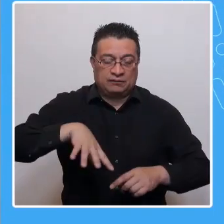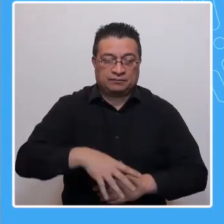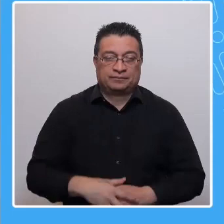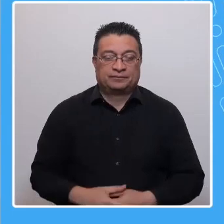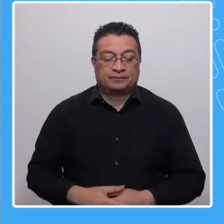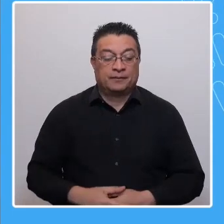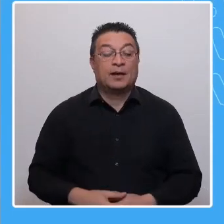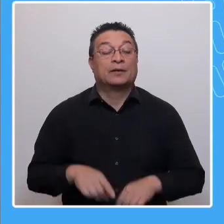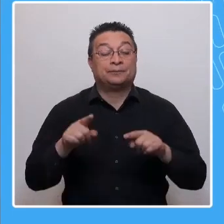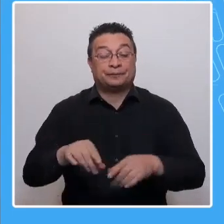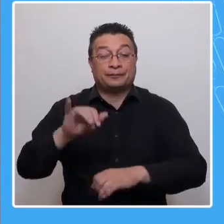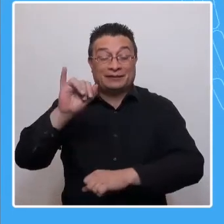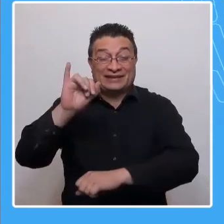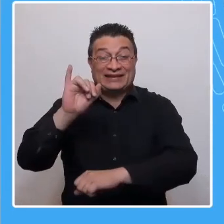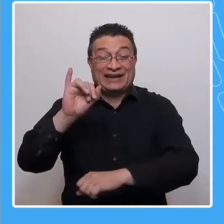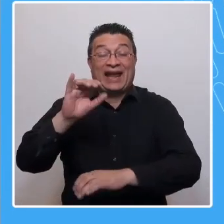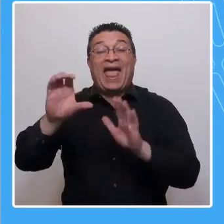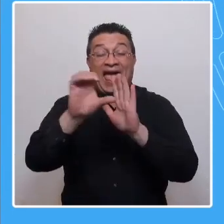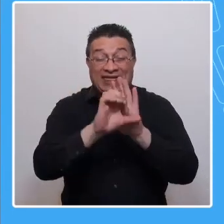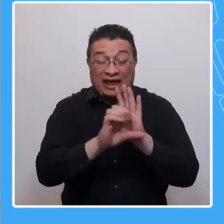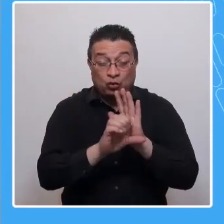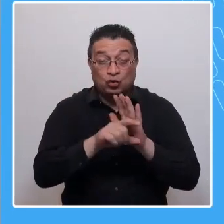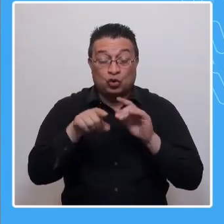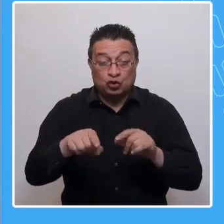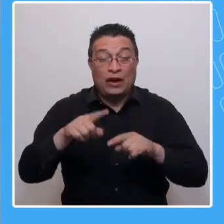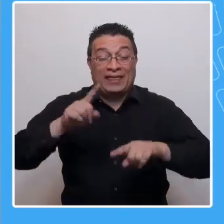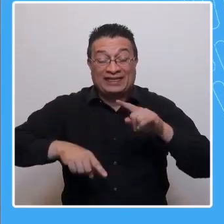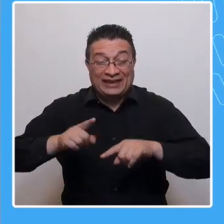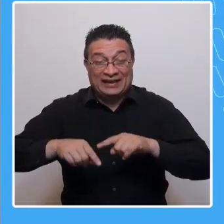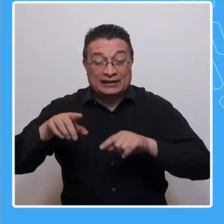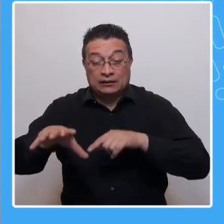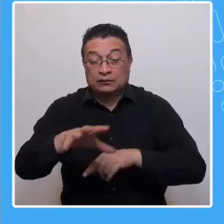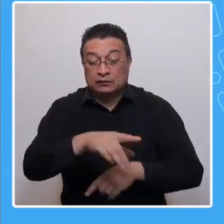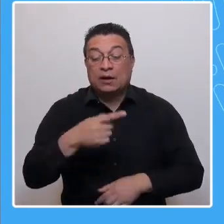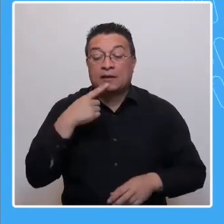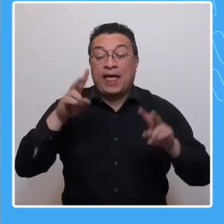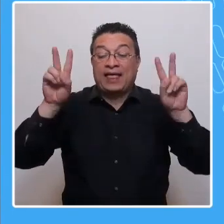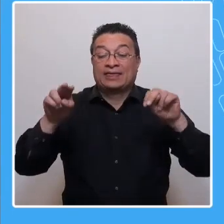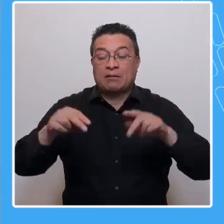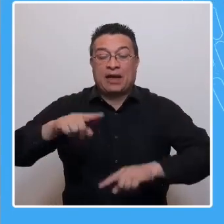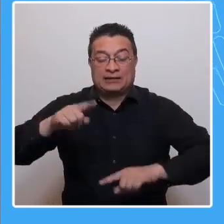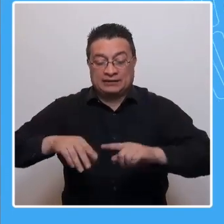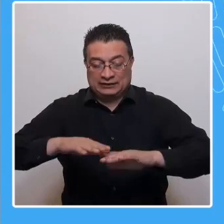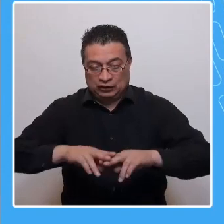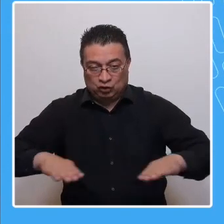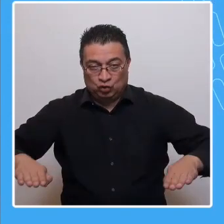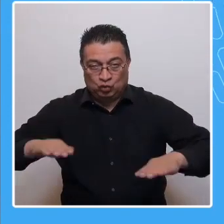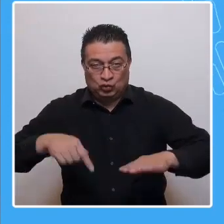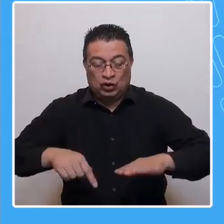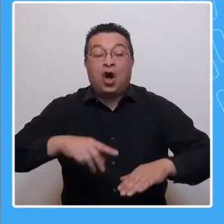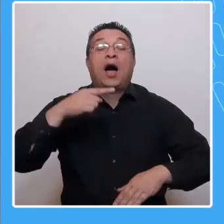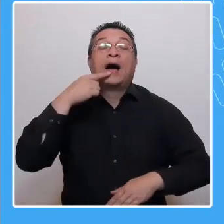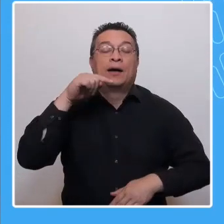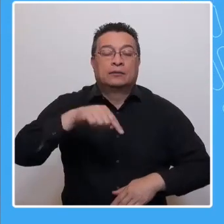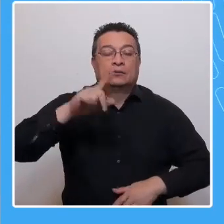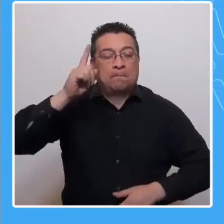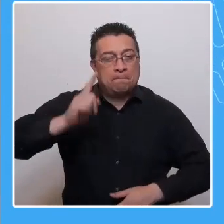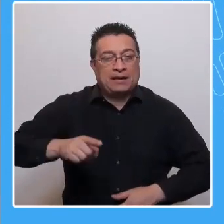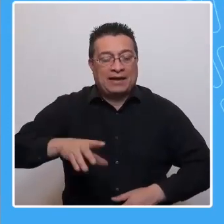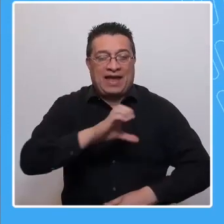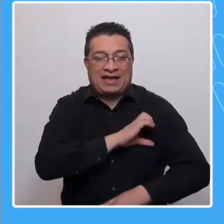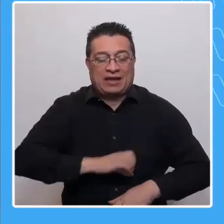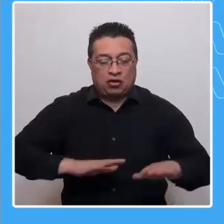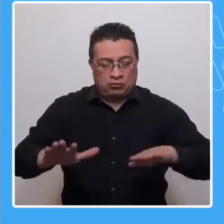En cuanto al Estatuto Constitucional de la Tierra y el Territorio, tocamos las temáticas de suelos, donde se dan mandatos al Estado de su